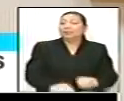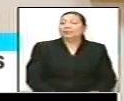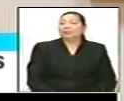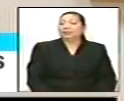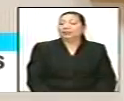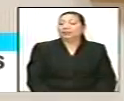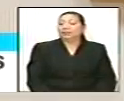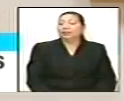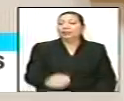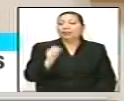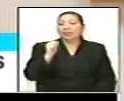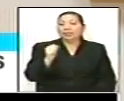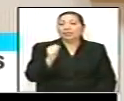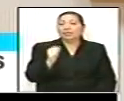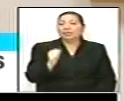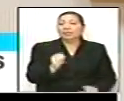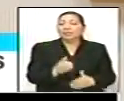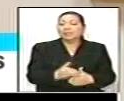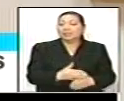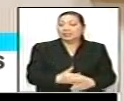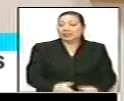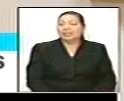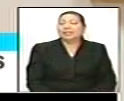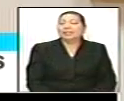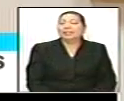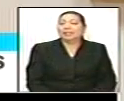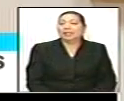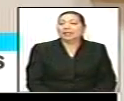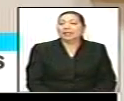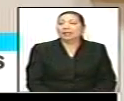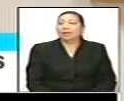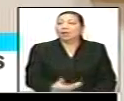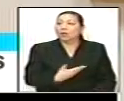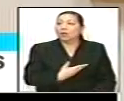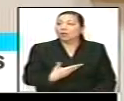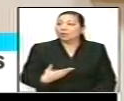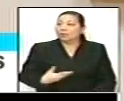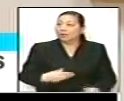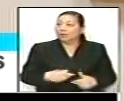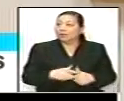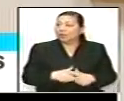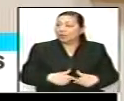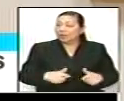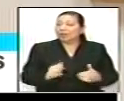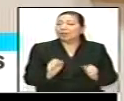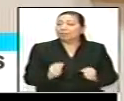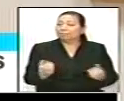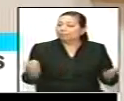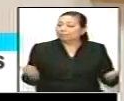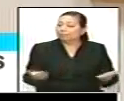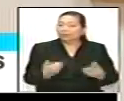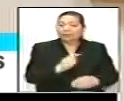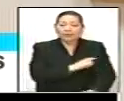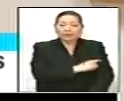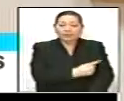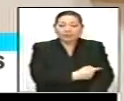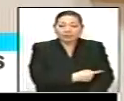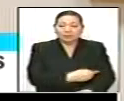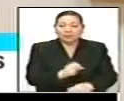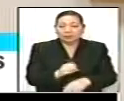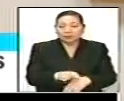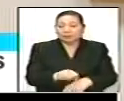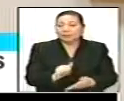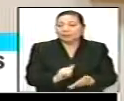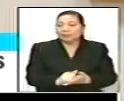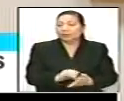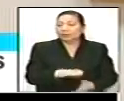ejercicio del derecho a la participación. A los gobiernos locales, quienes están presentes, que impulsen y fortalezcan los consejos